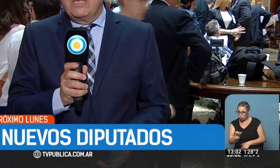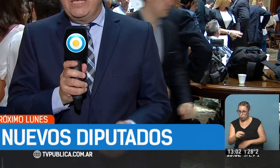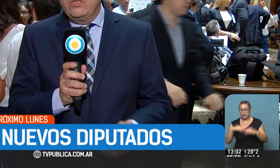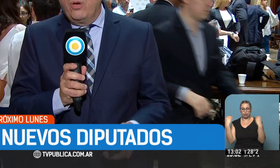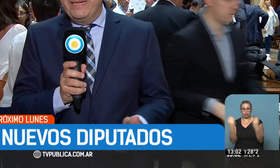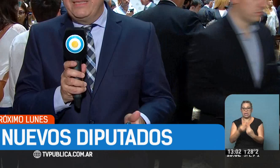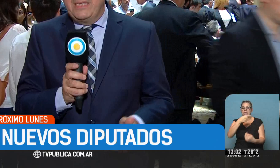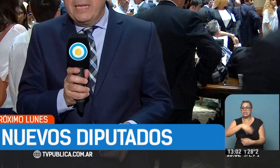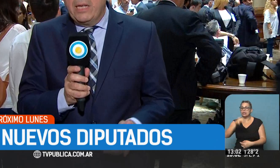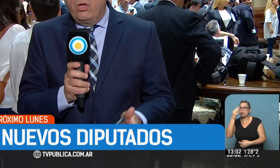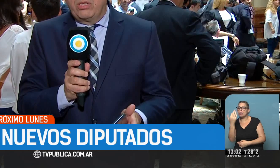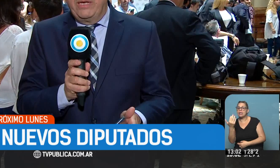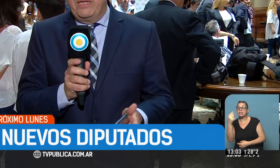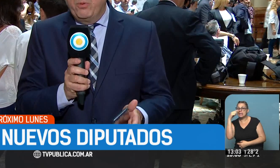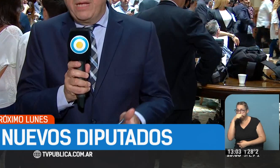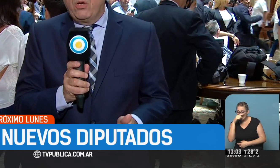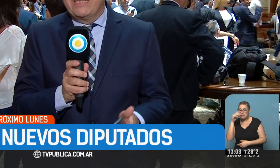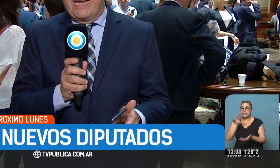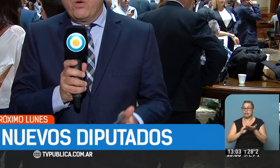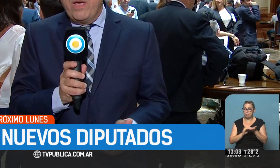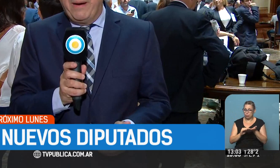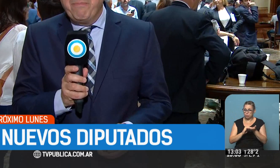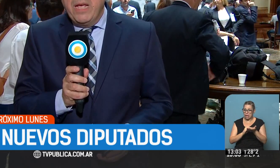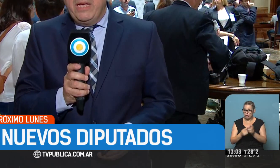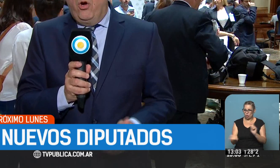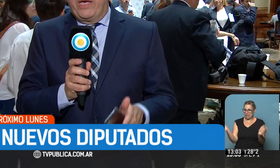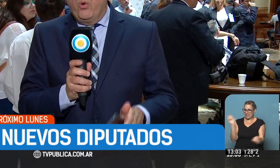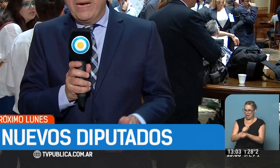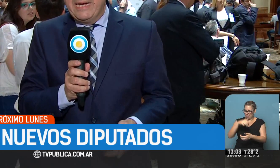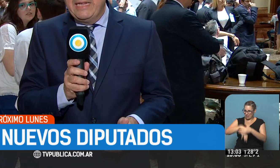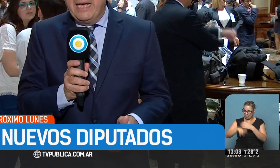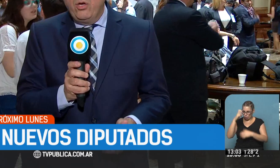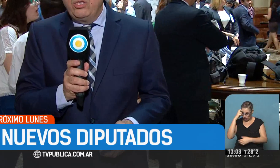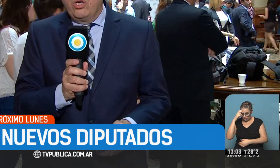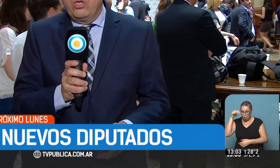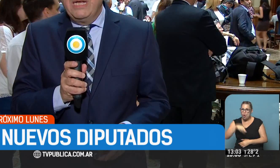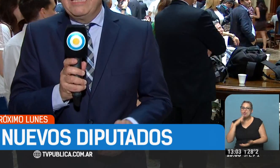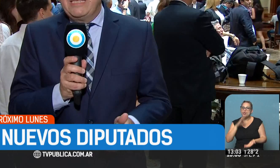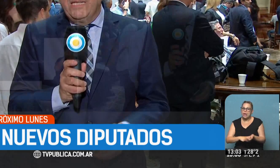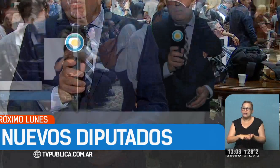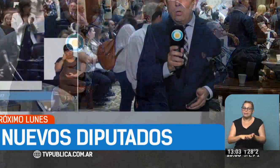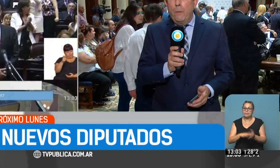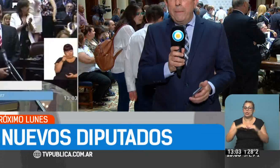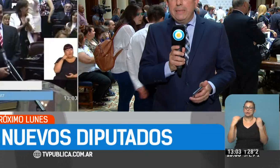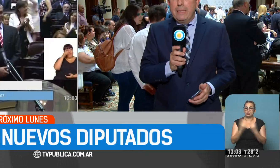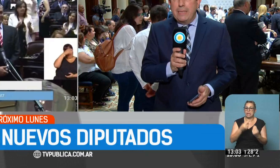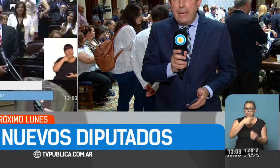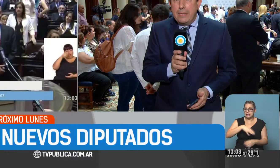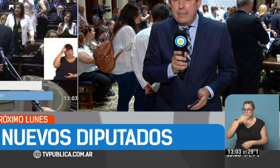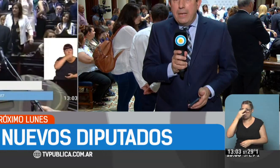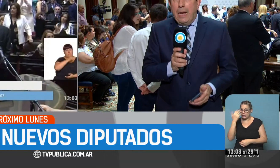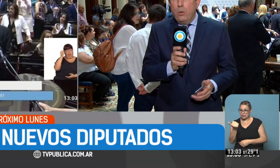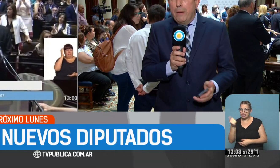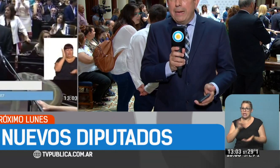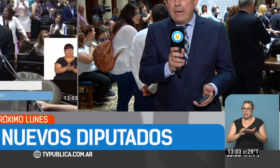total son 127 los diputados que se renuevan. Los que juran en el día de hoy son 126.